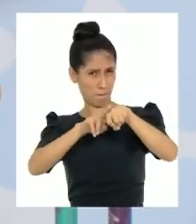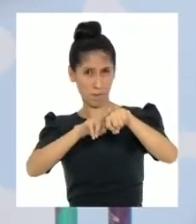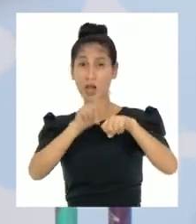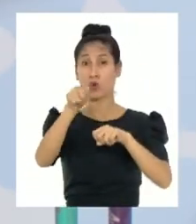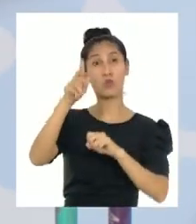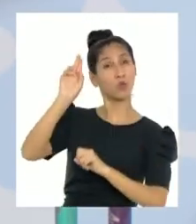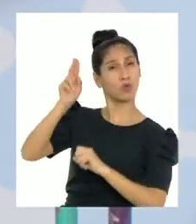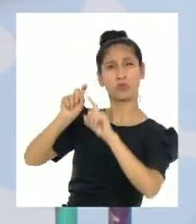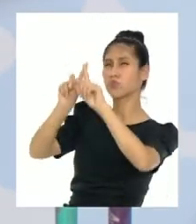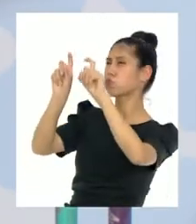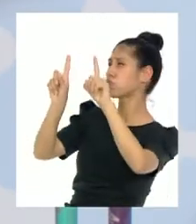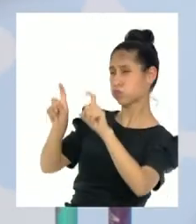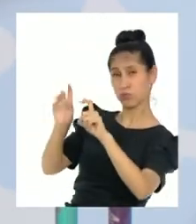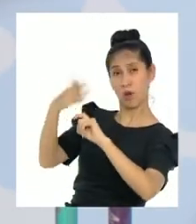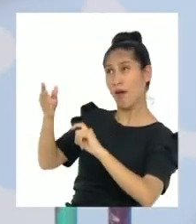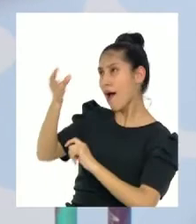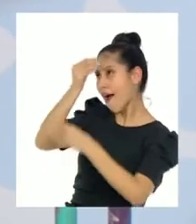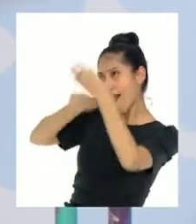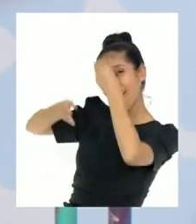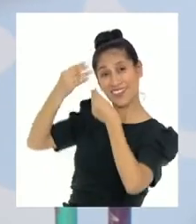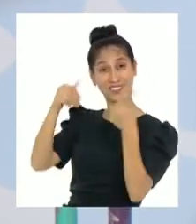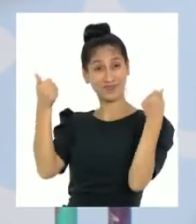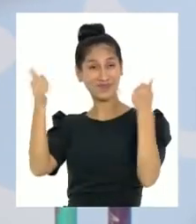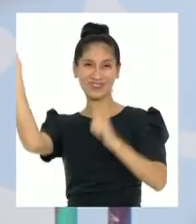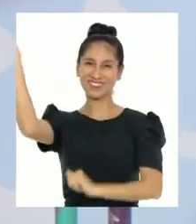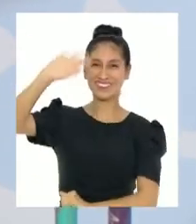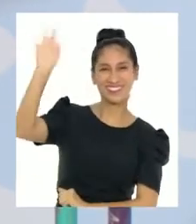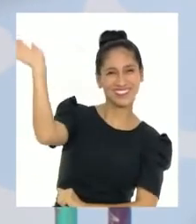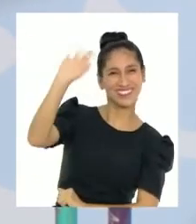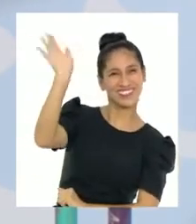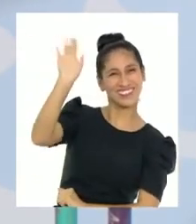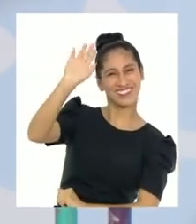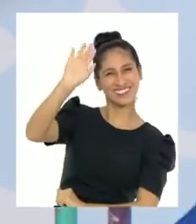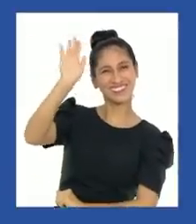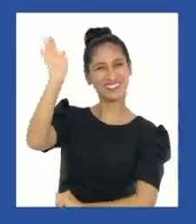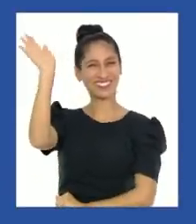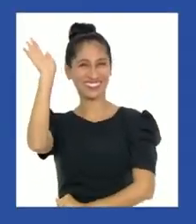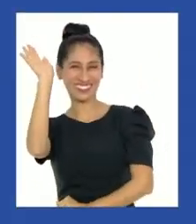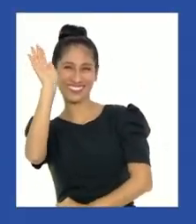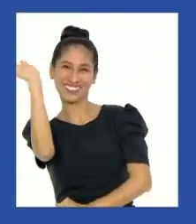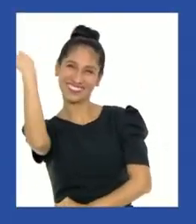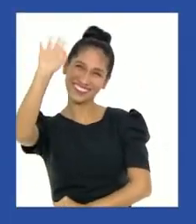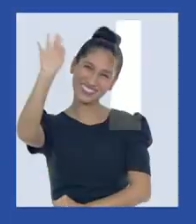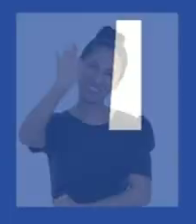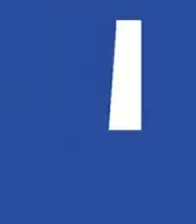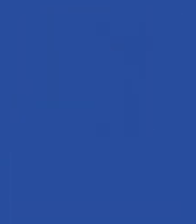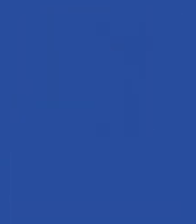docente para seguir aprendiendo. Ya nos vemos, chicas y chicas. ¡Chao!